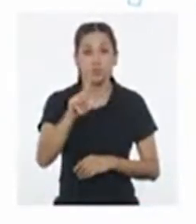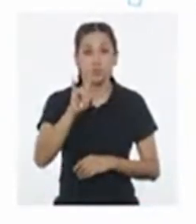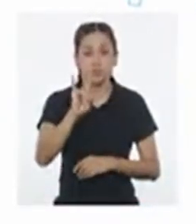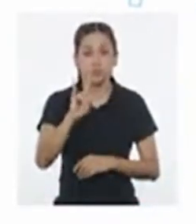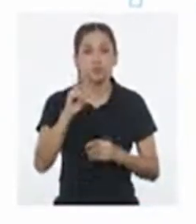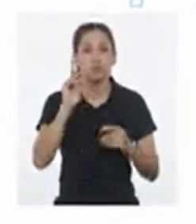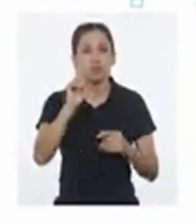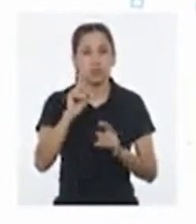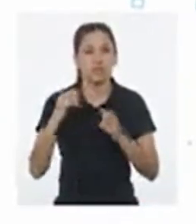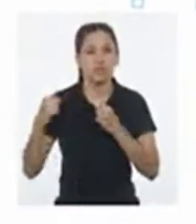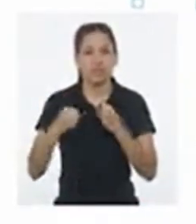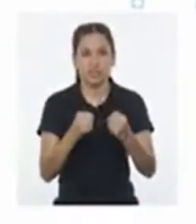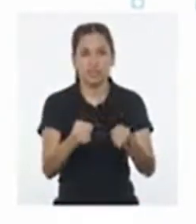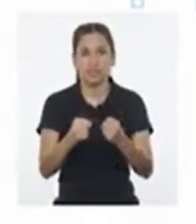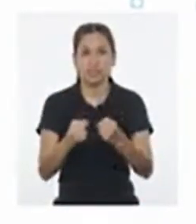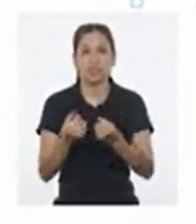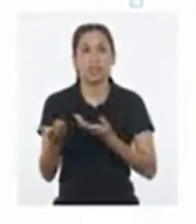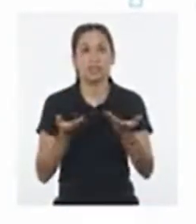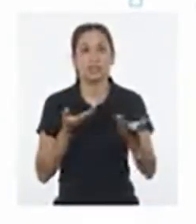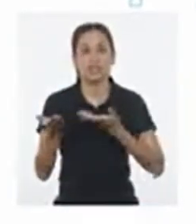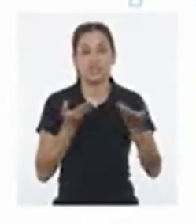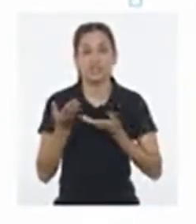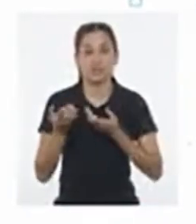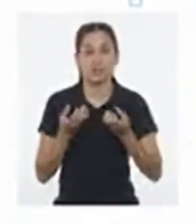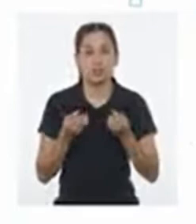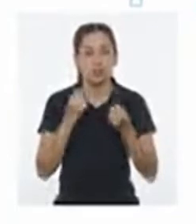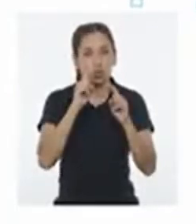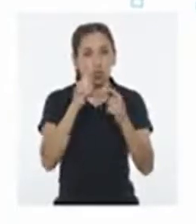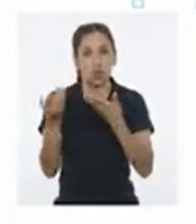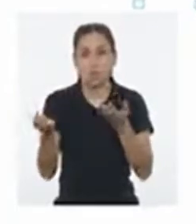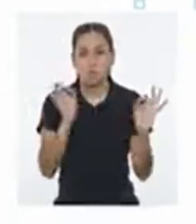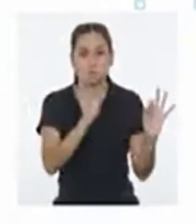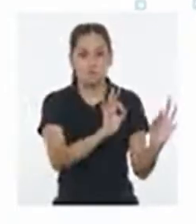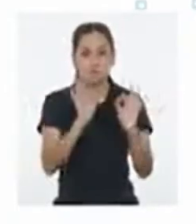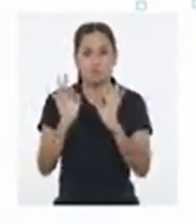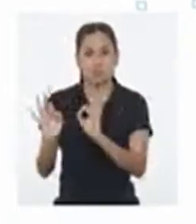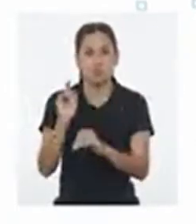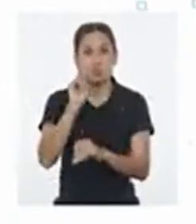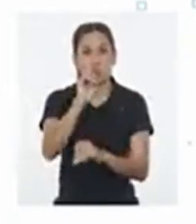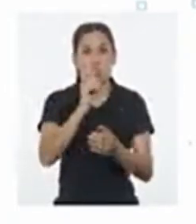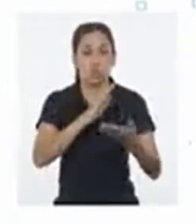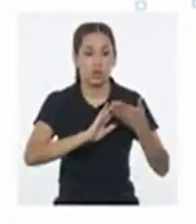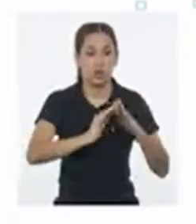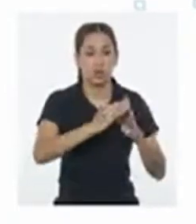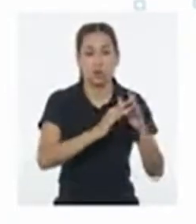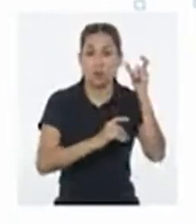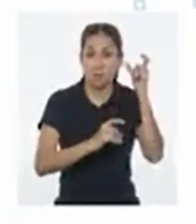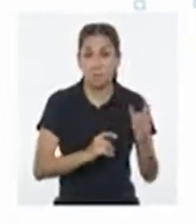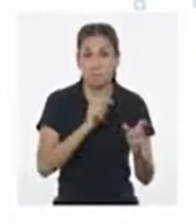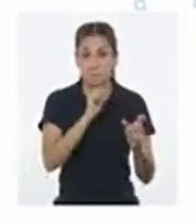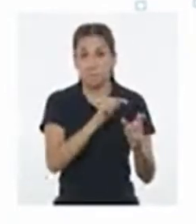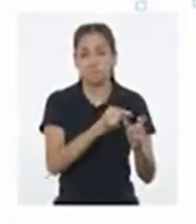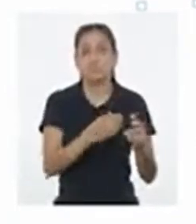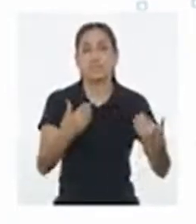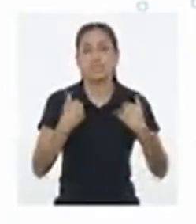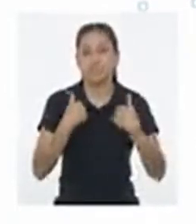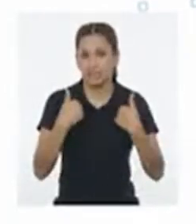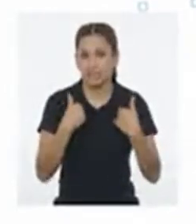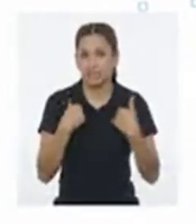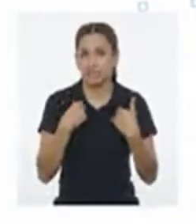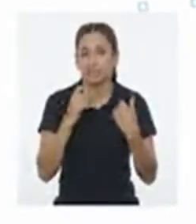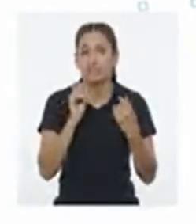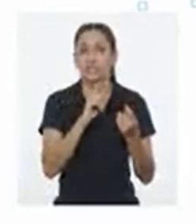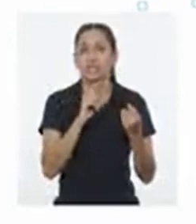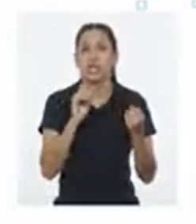Aini era un sistema de servicios mutuos mediante el cual un poblador obtenía